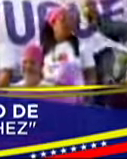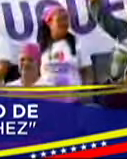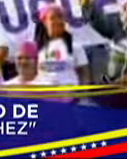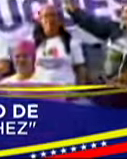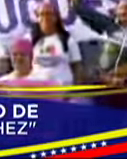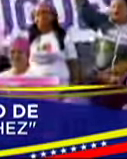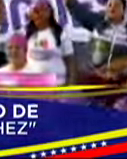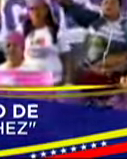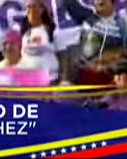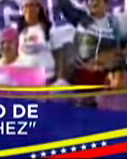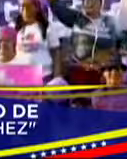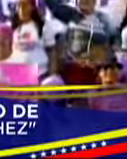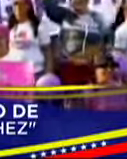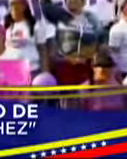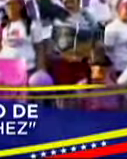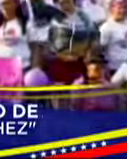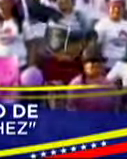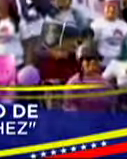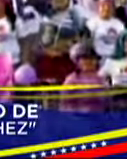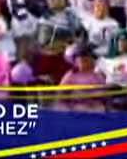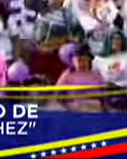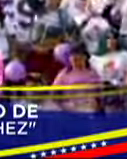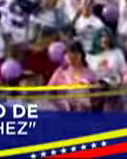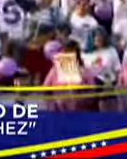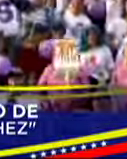¡Qué mujerero!